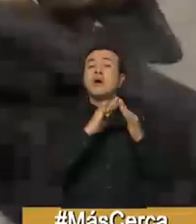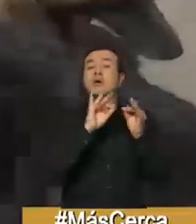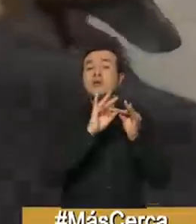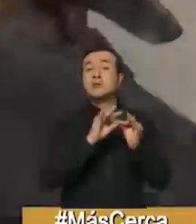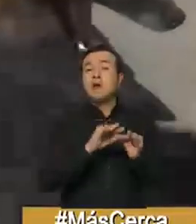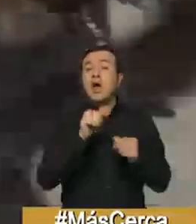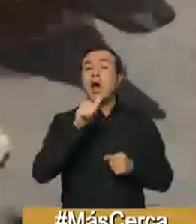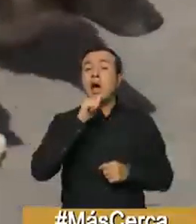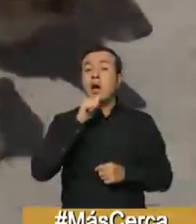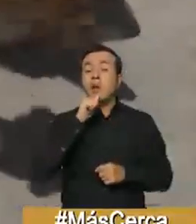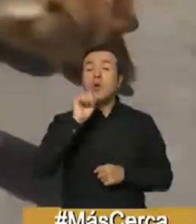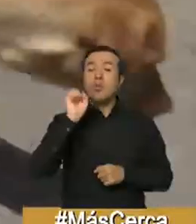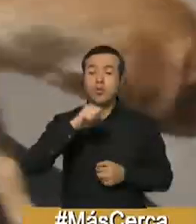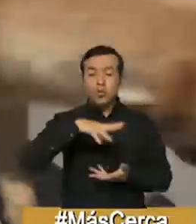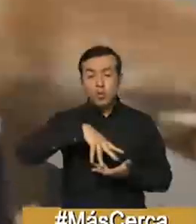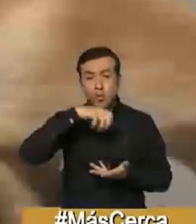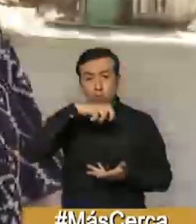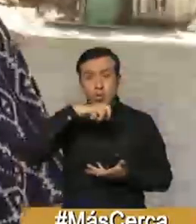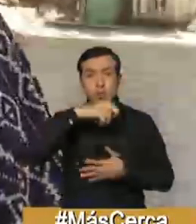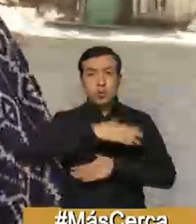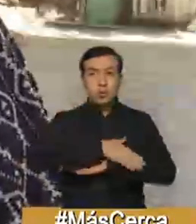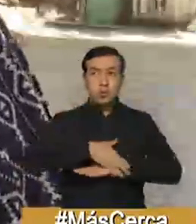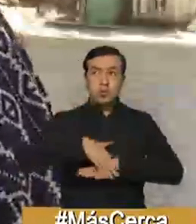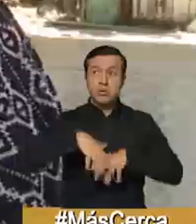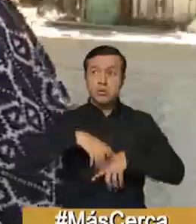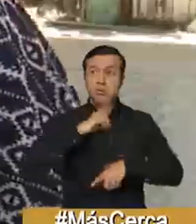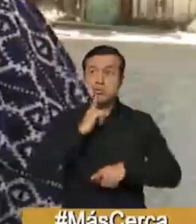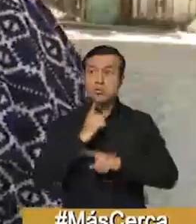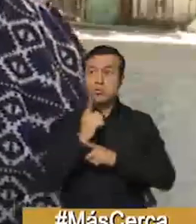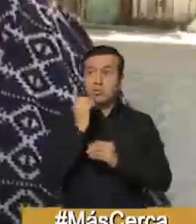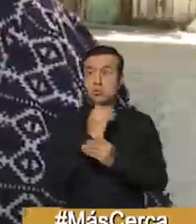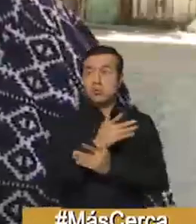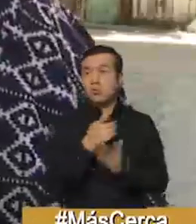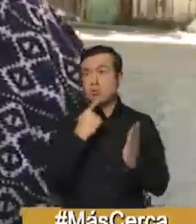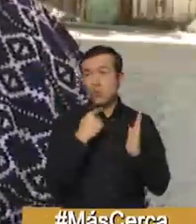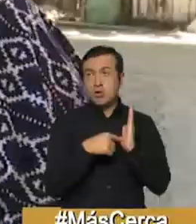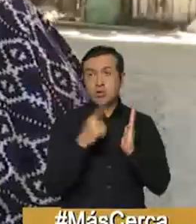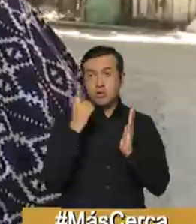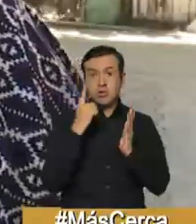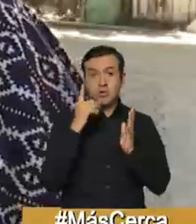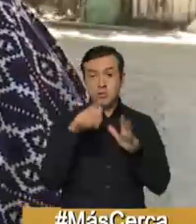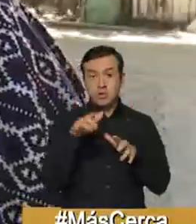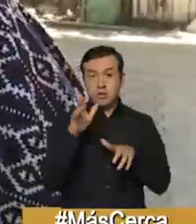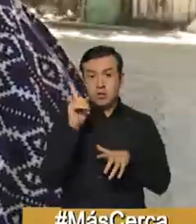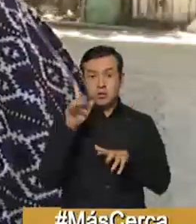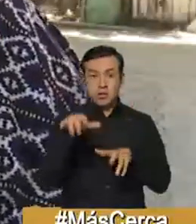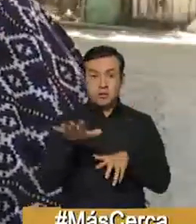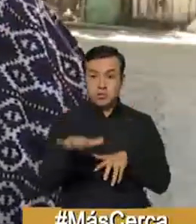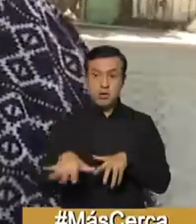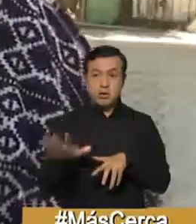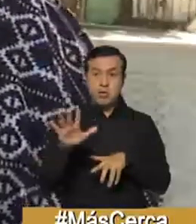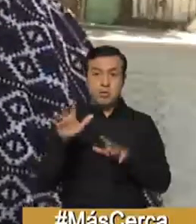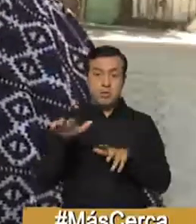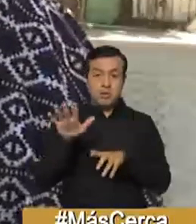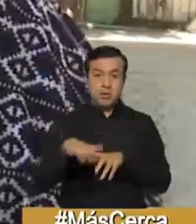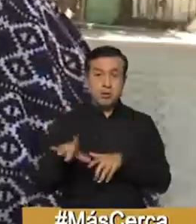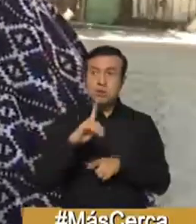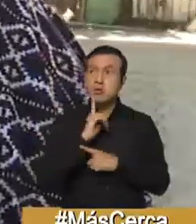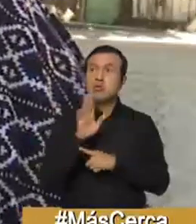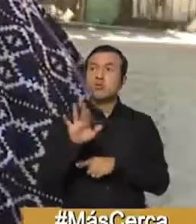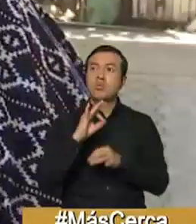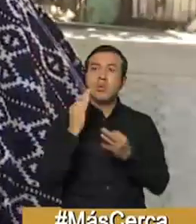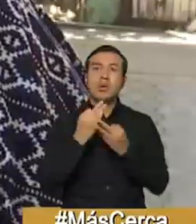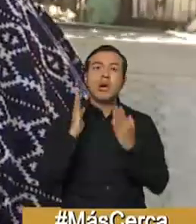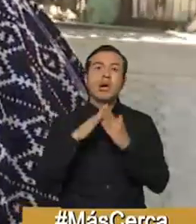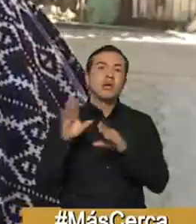para varios animales que viven en las calles. Pero por ejemplo, le voy a contar de un caso que estamos tratando de cogerle a una perrita que está en celo. La familia se cambió